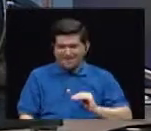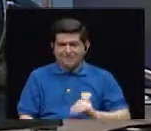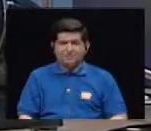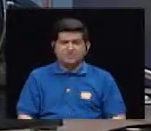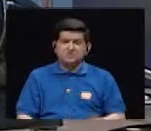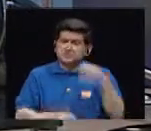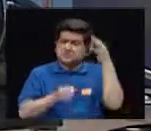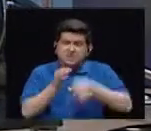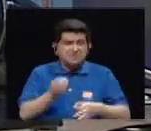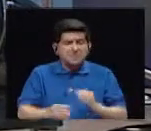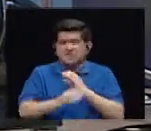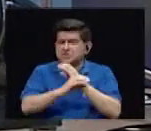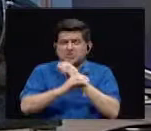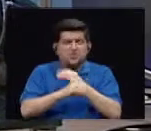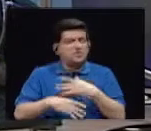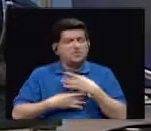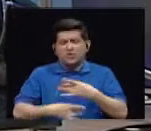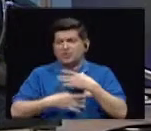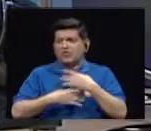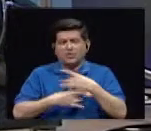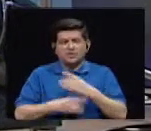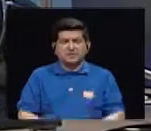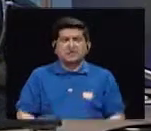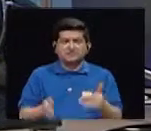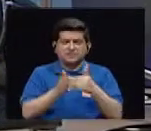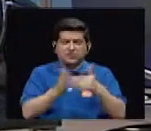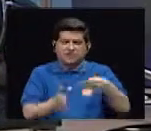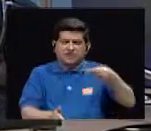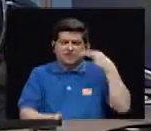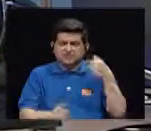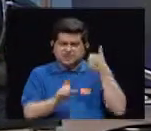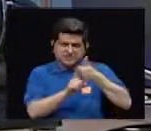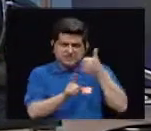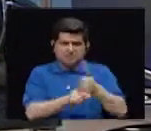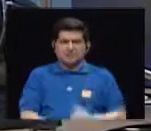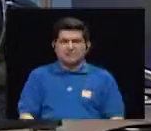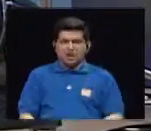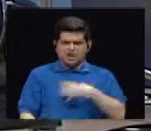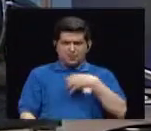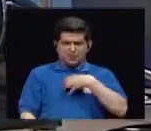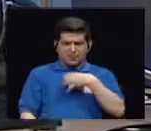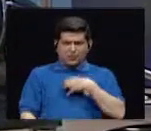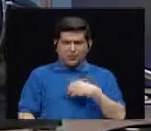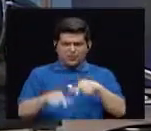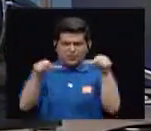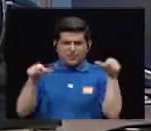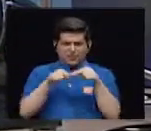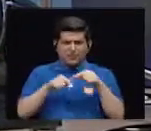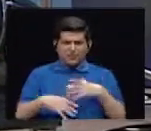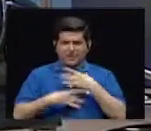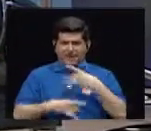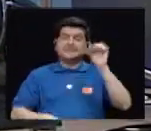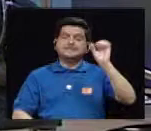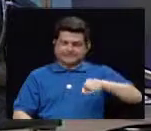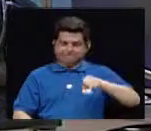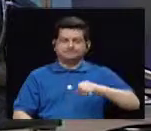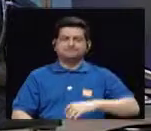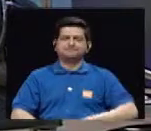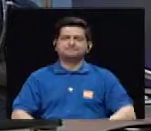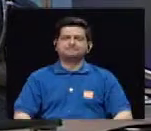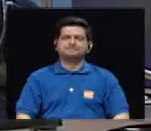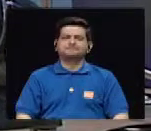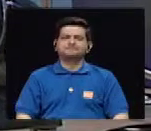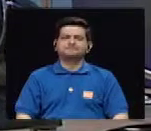o algo, simplemente por descuido o falta de interés, sí, digamos, de retomar, sí, claro, la historia tal cual es. Por localismo, digamos. Exactamente. Entonces,